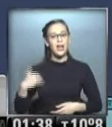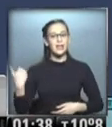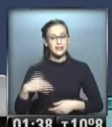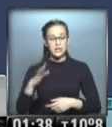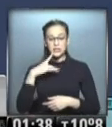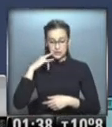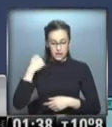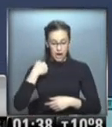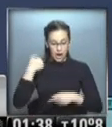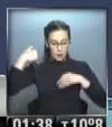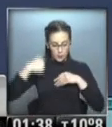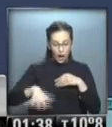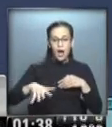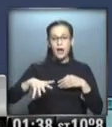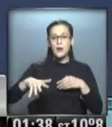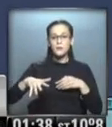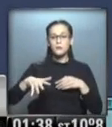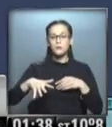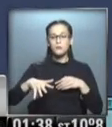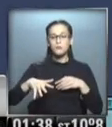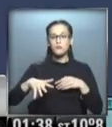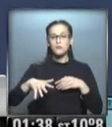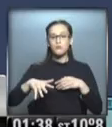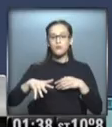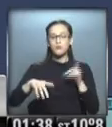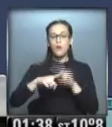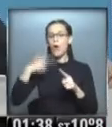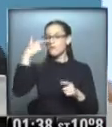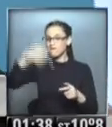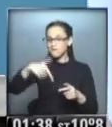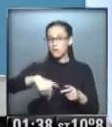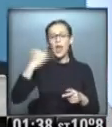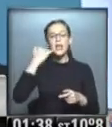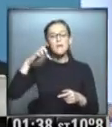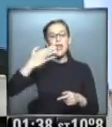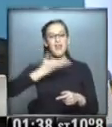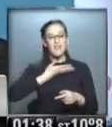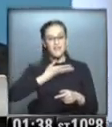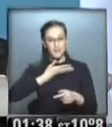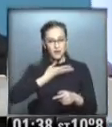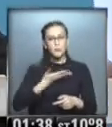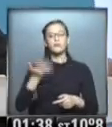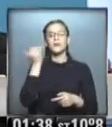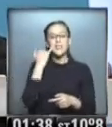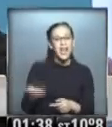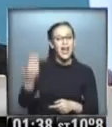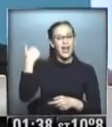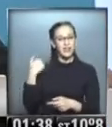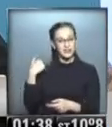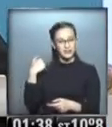decide tomar la soberanía hidrocarburífera de YPF Repsol, es porque habíamos pasado de